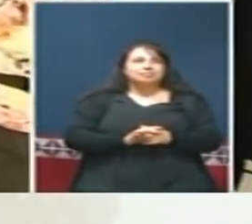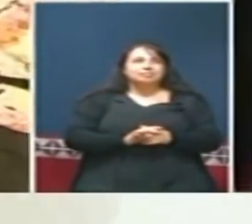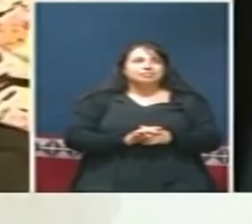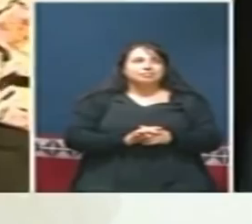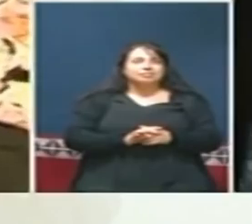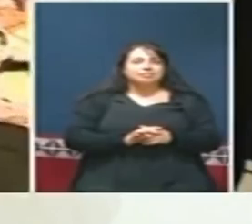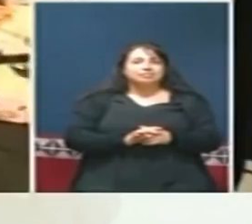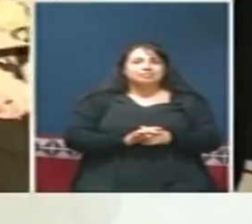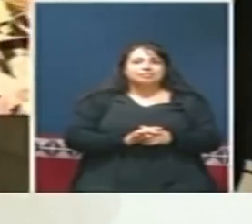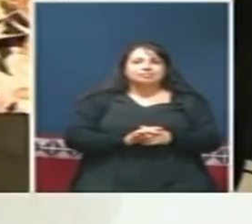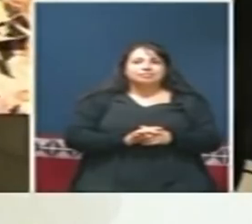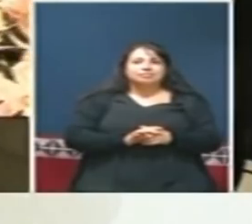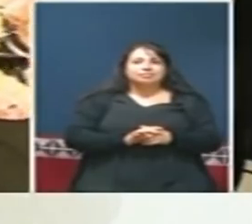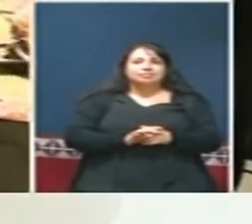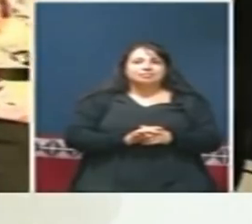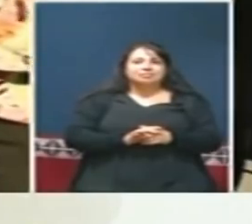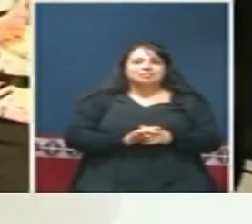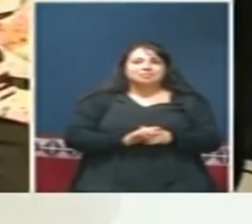Tu nombre era...